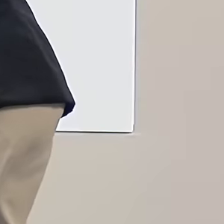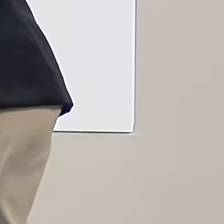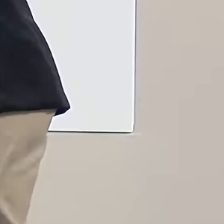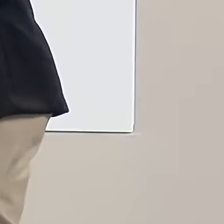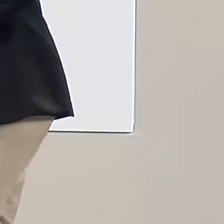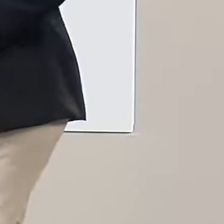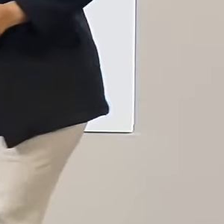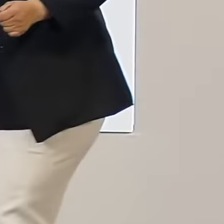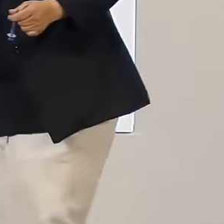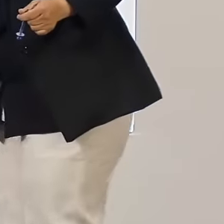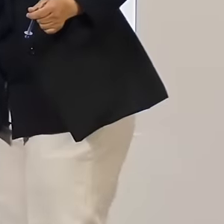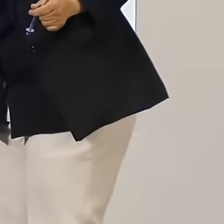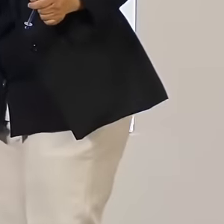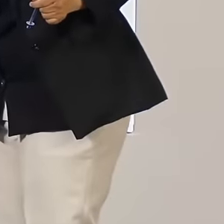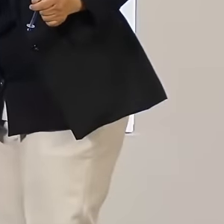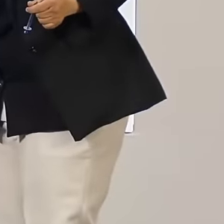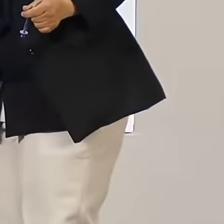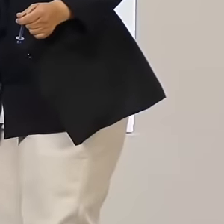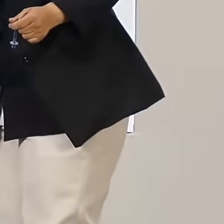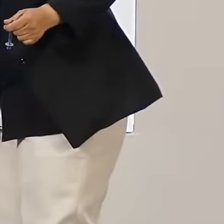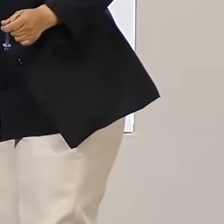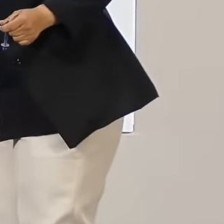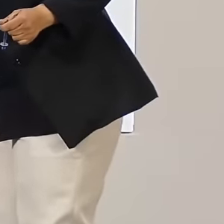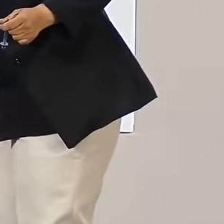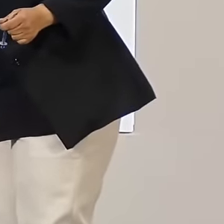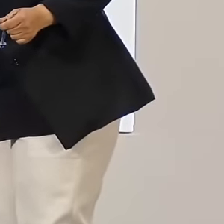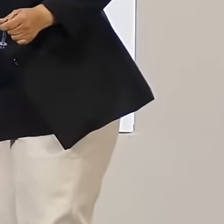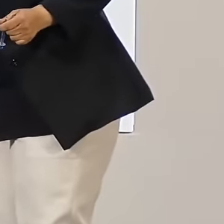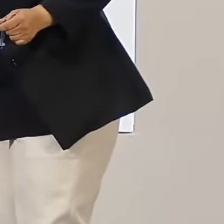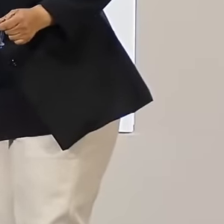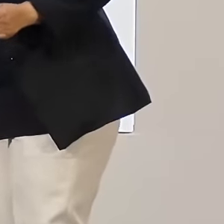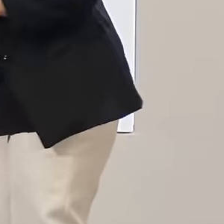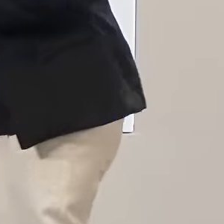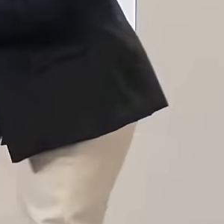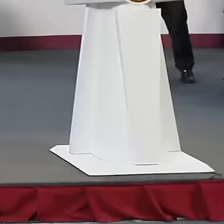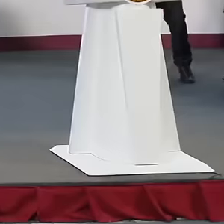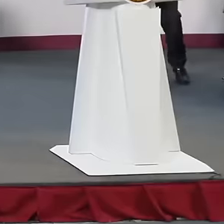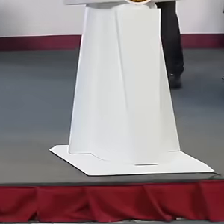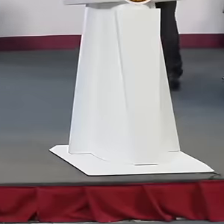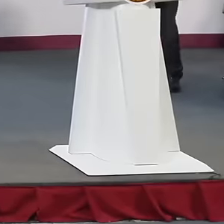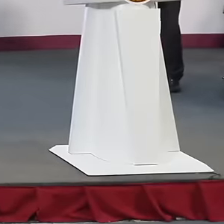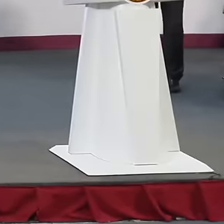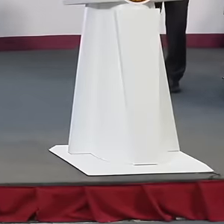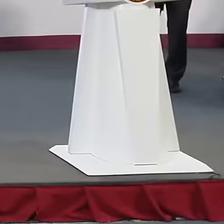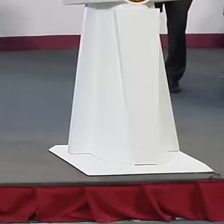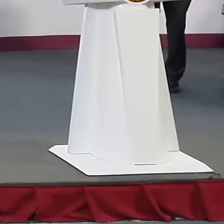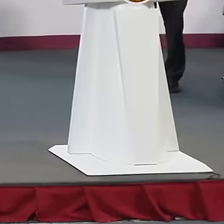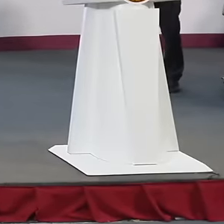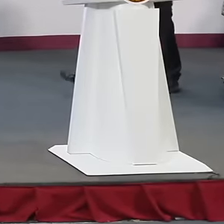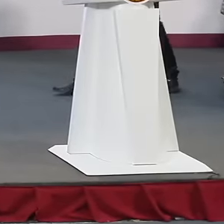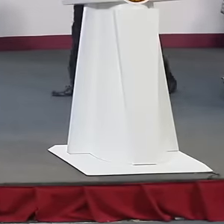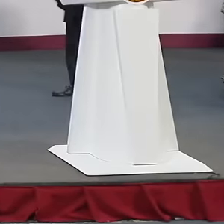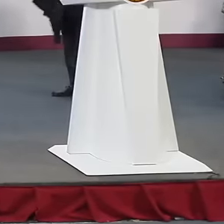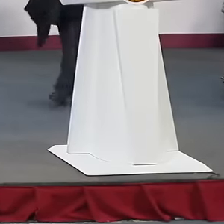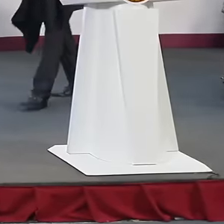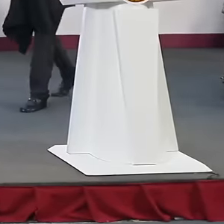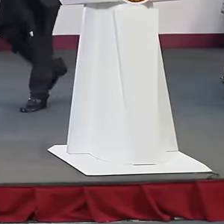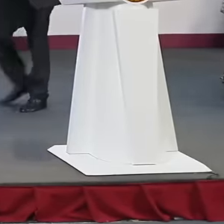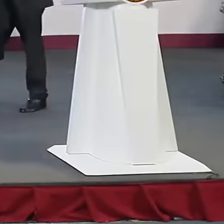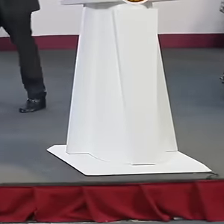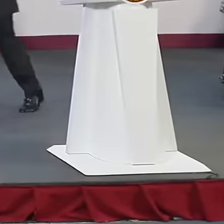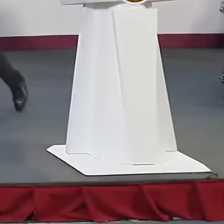Apretamos. Nada se siente. Tocamos aquí y apretamos. Muy bien. No, bueno.